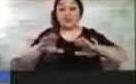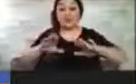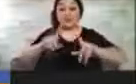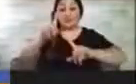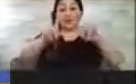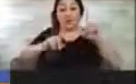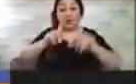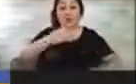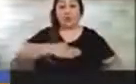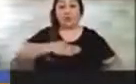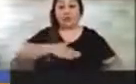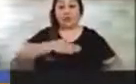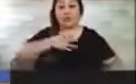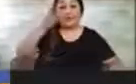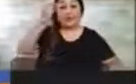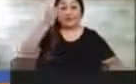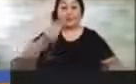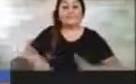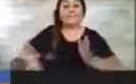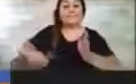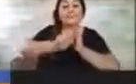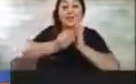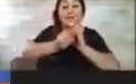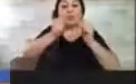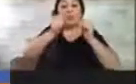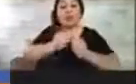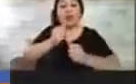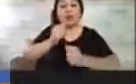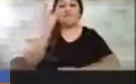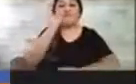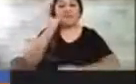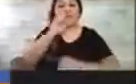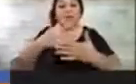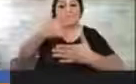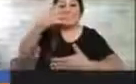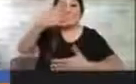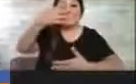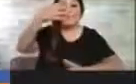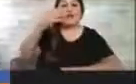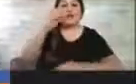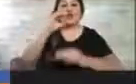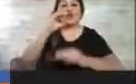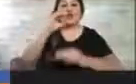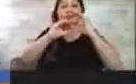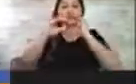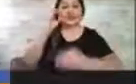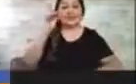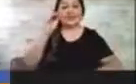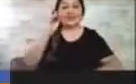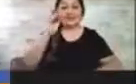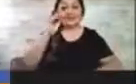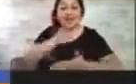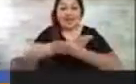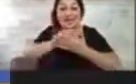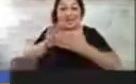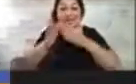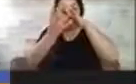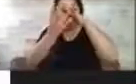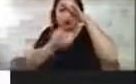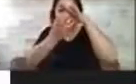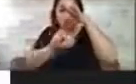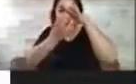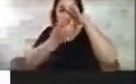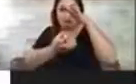puede buscar el manual de comunicación y discapacidad que tenemos en CDETI que es gratuito y se puede descargar de forma gratuito